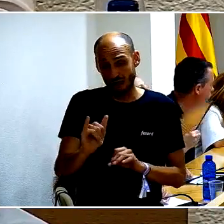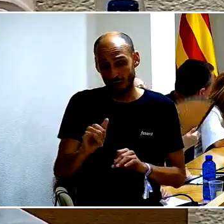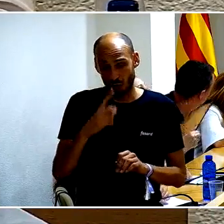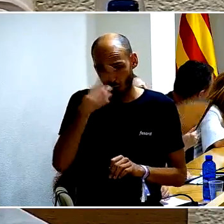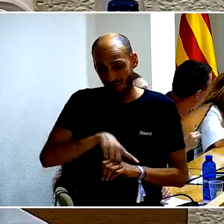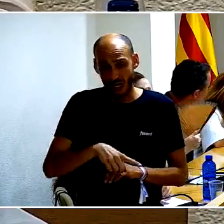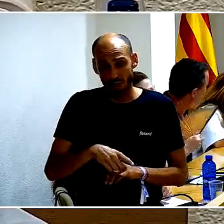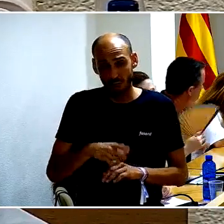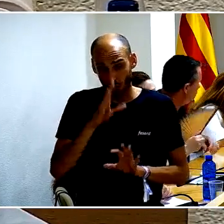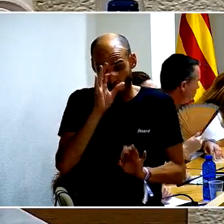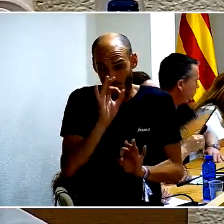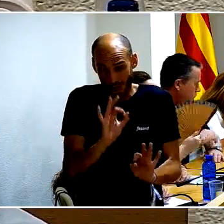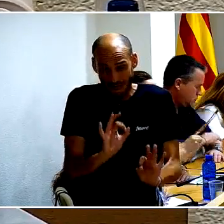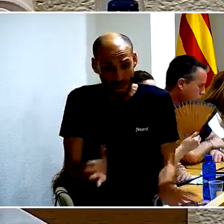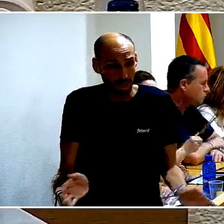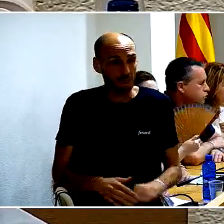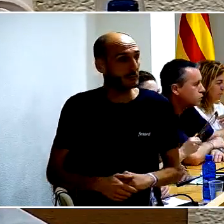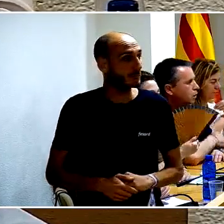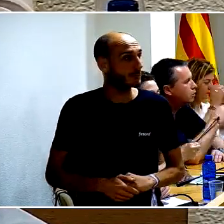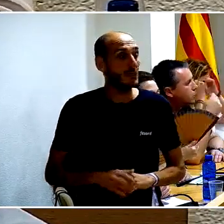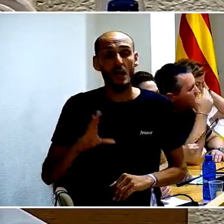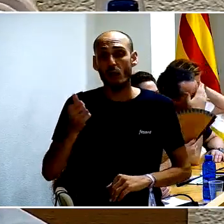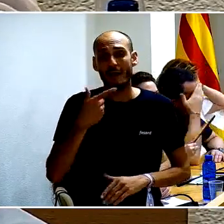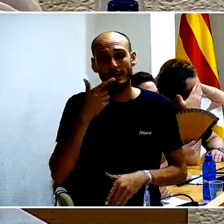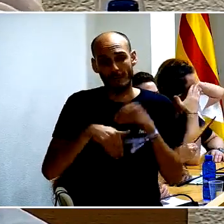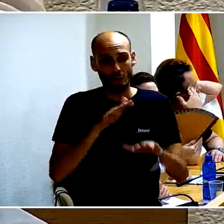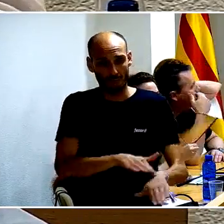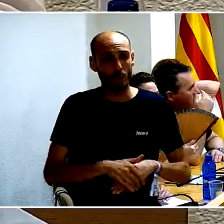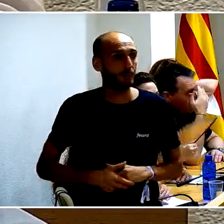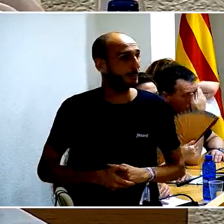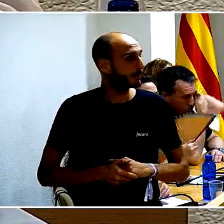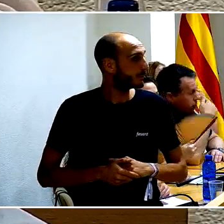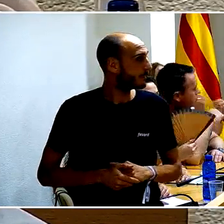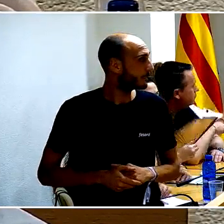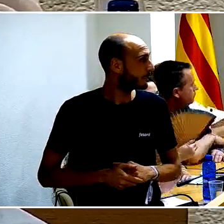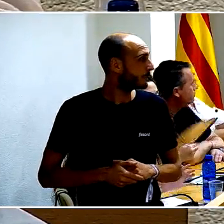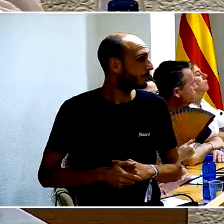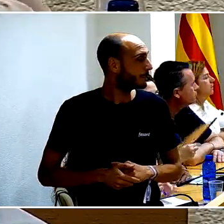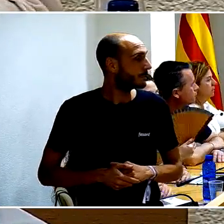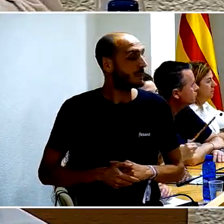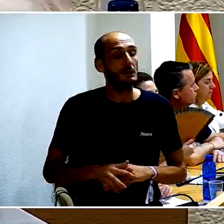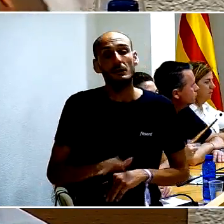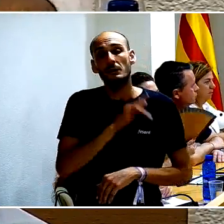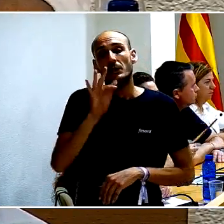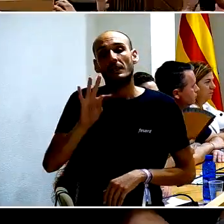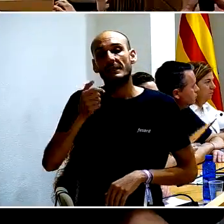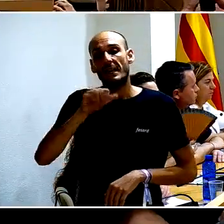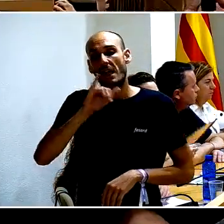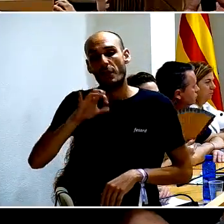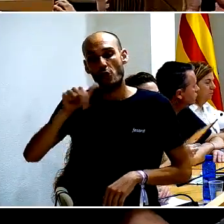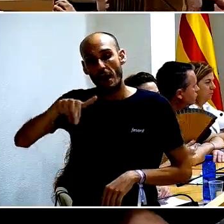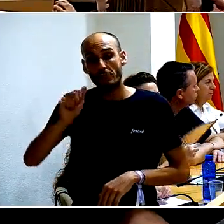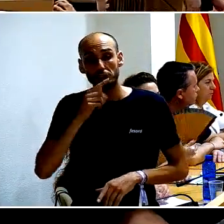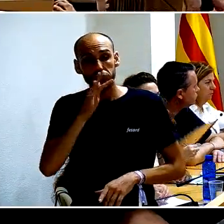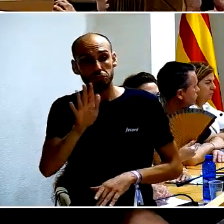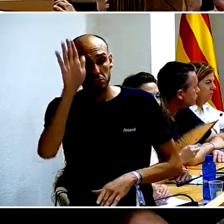sentido común es de sentido común. Ciudadanos votará a favor. Vale, moltes gràcies. Txelo Tarazona, alguna paraula, no? Vale, pues